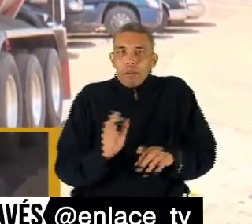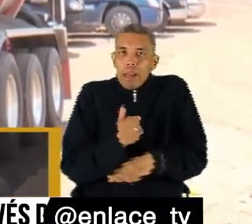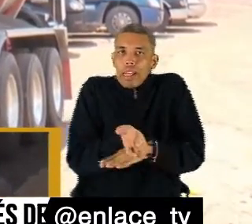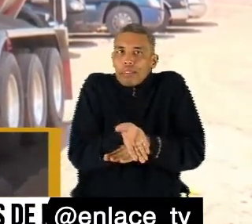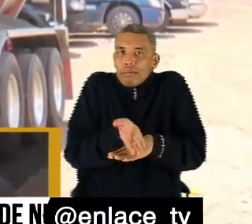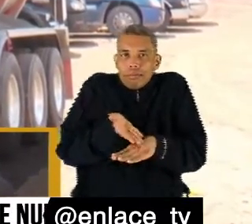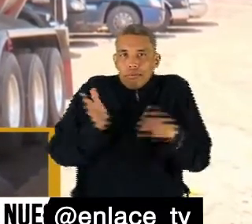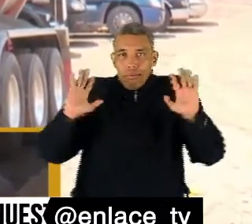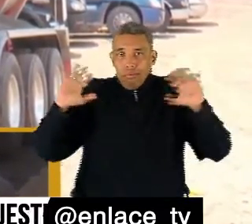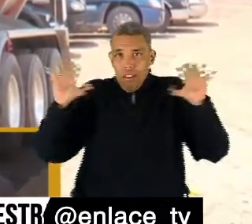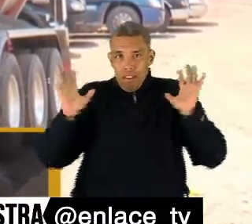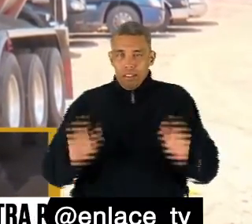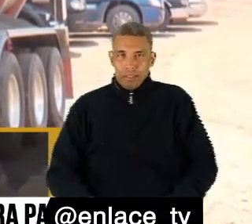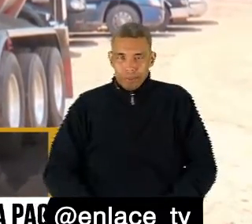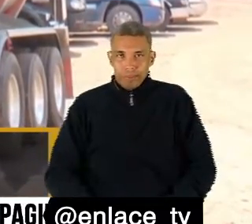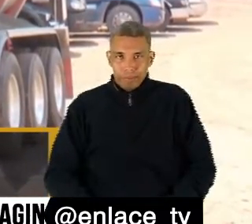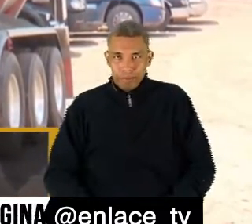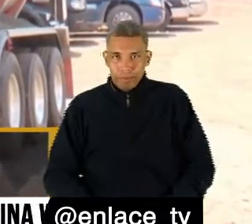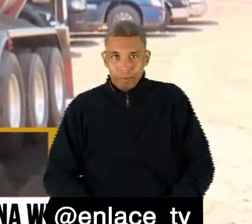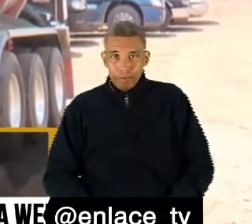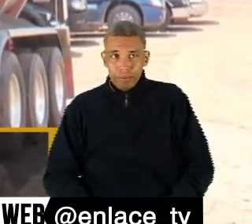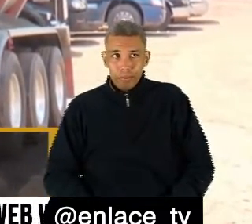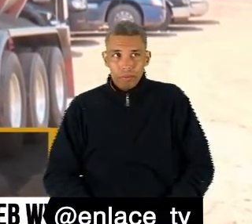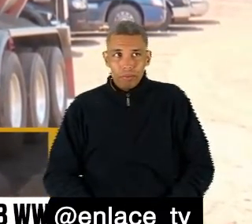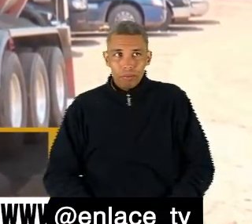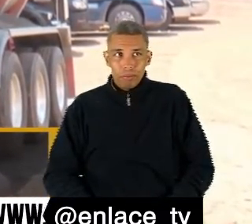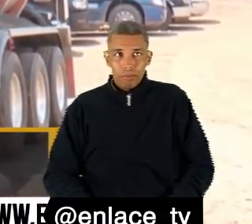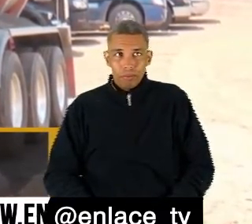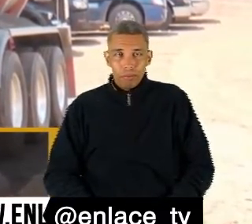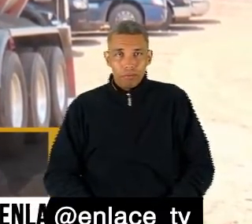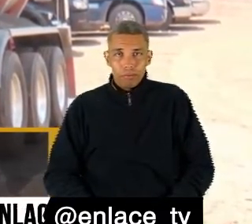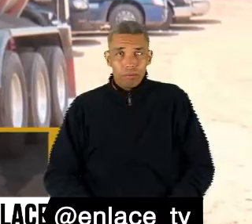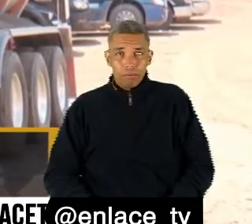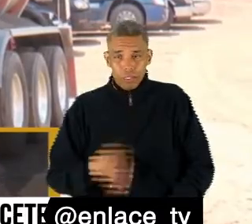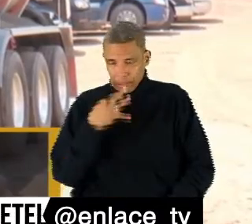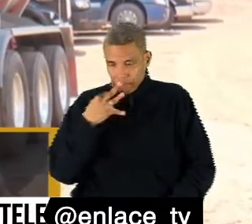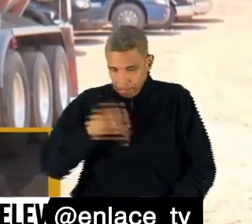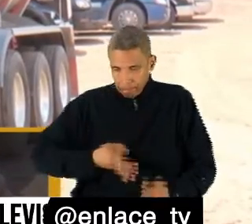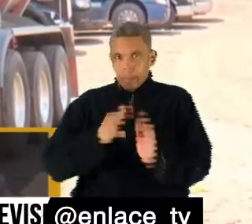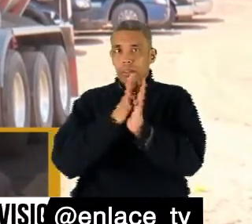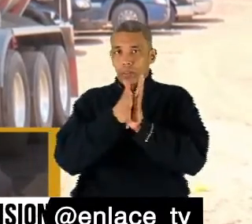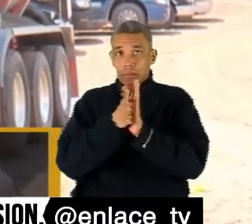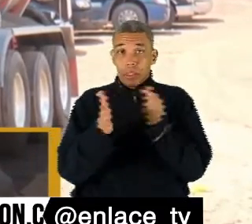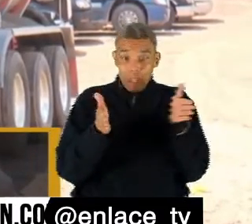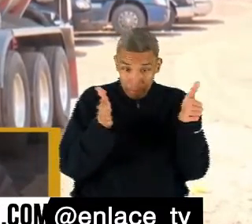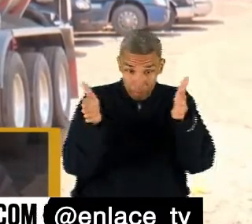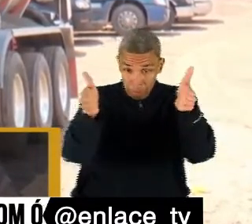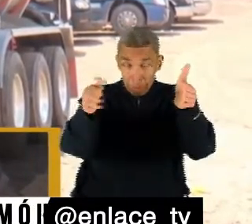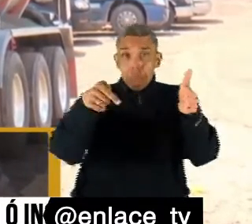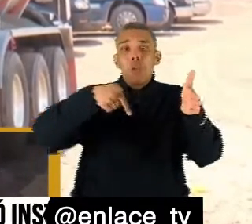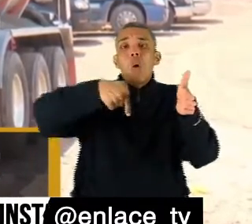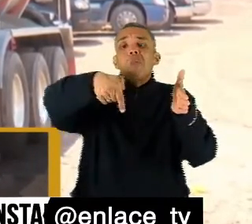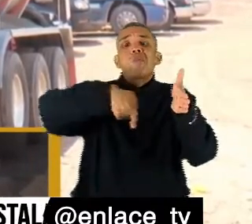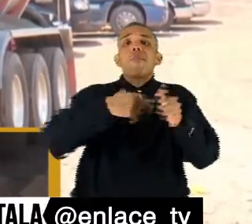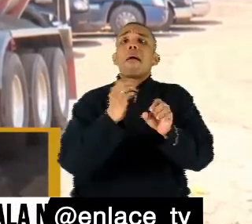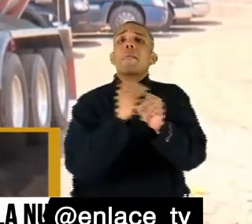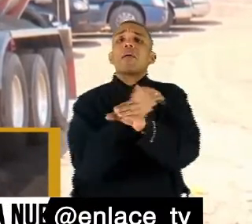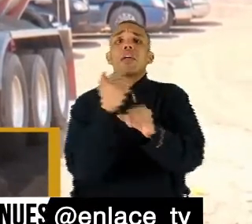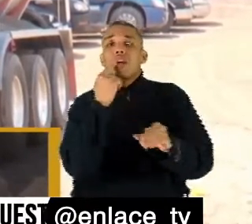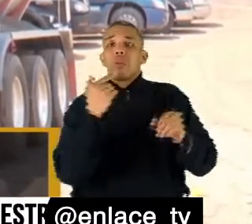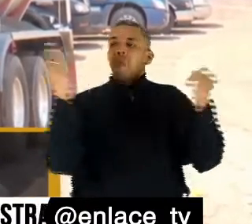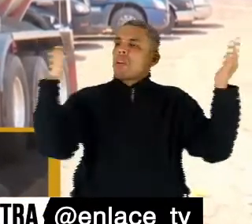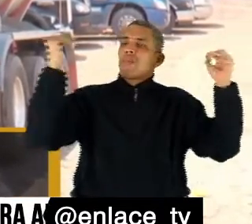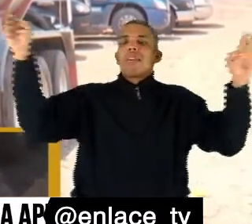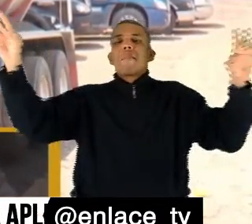transcurra esto. La realidad sí es que no vamos a taponar vías, vamos a tratar de que los compañeros de una manera u otra se vayan orillando,